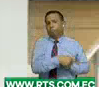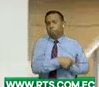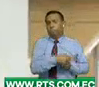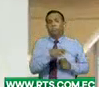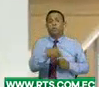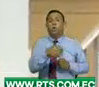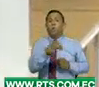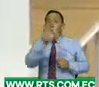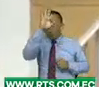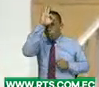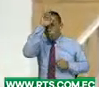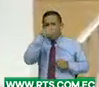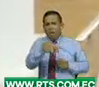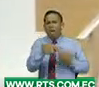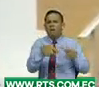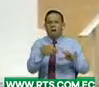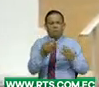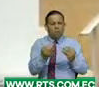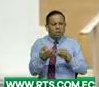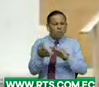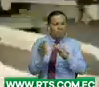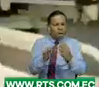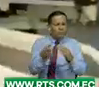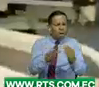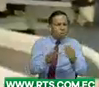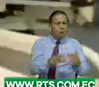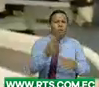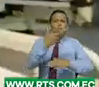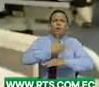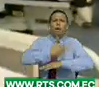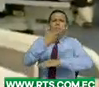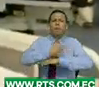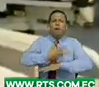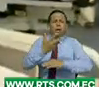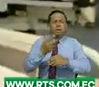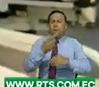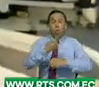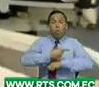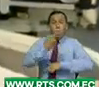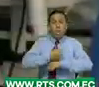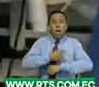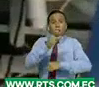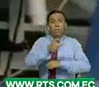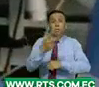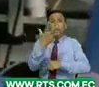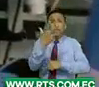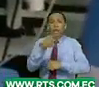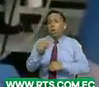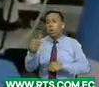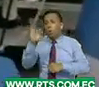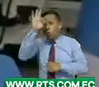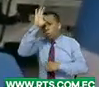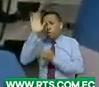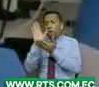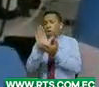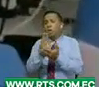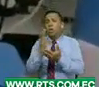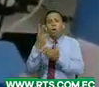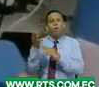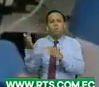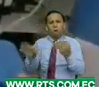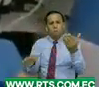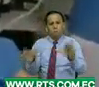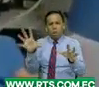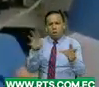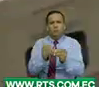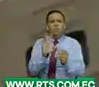isidro ayora mueren a diario aproximadamente tres personas mientras que en el hospital del seguro 2 y en la actualidad no hay camas de uci y el oxígeno